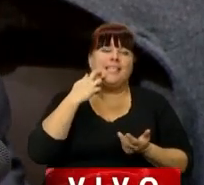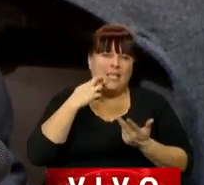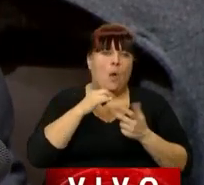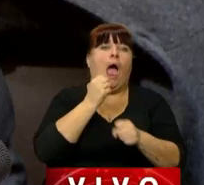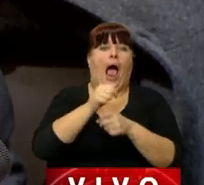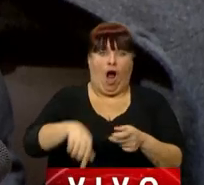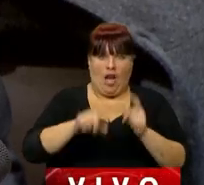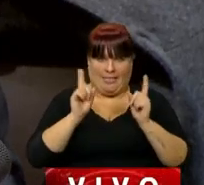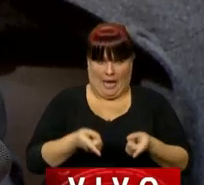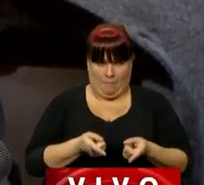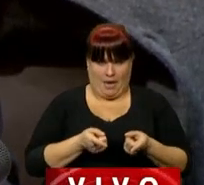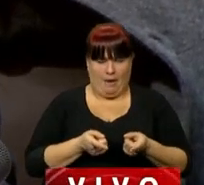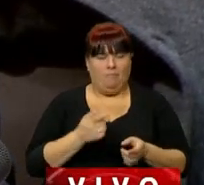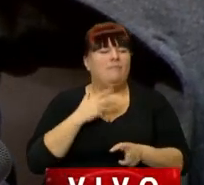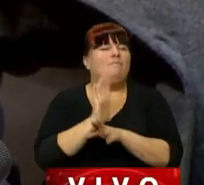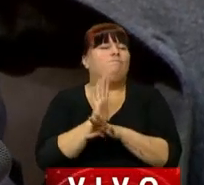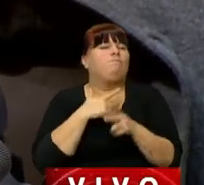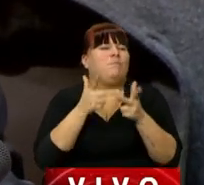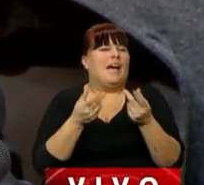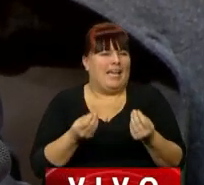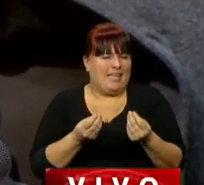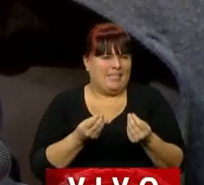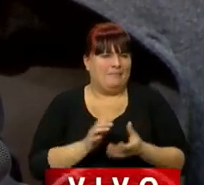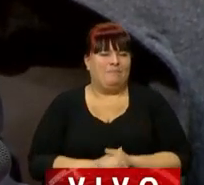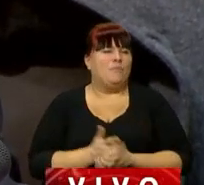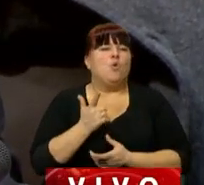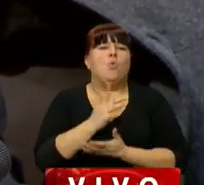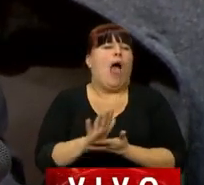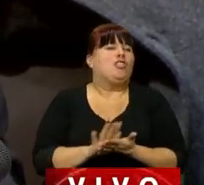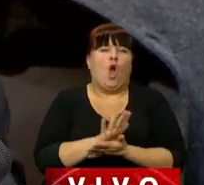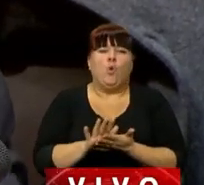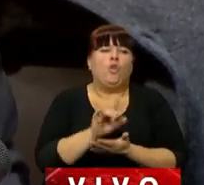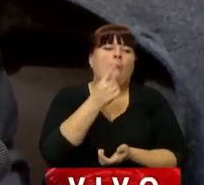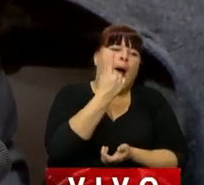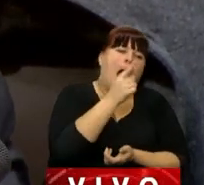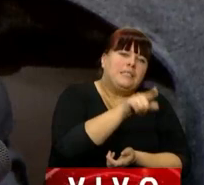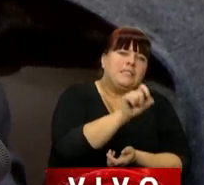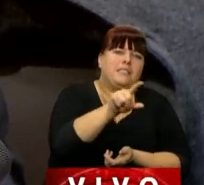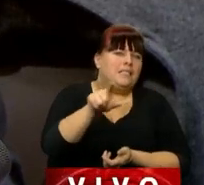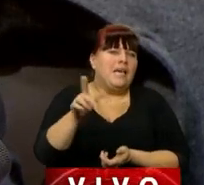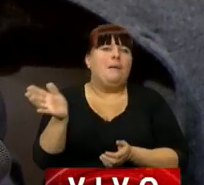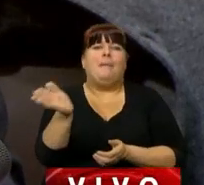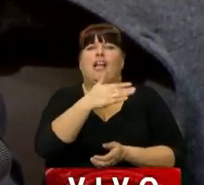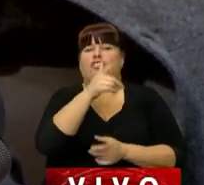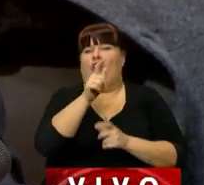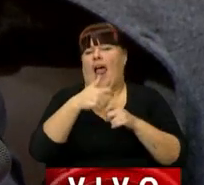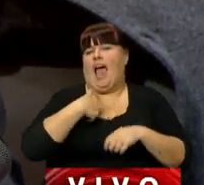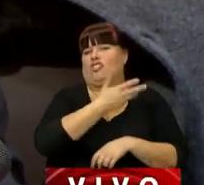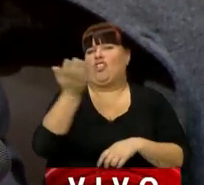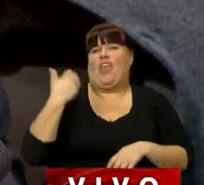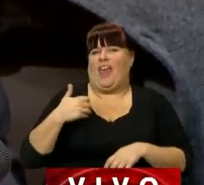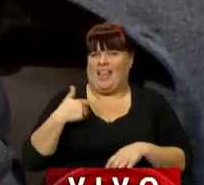2018-2019 y la actual. ¿Qué quiero decir con esto? Que no hay solución particular para el conglomerado de la